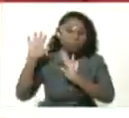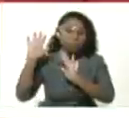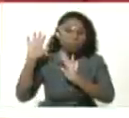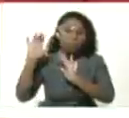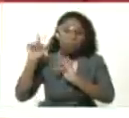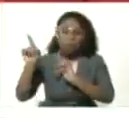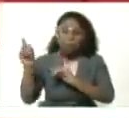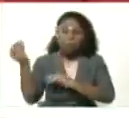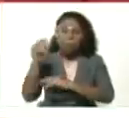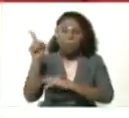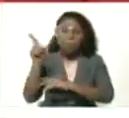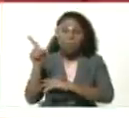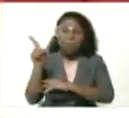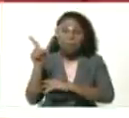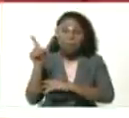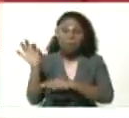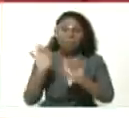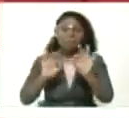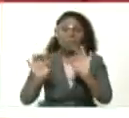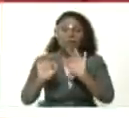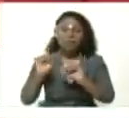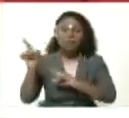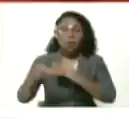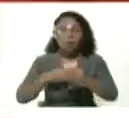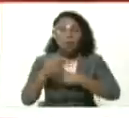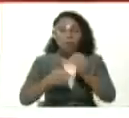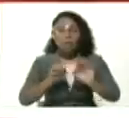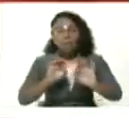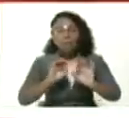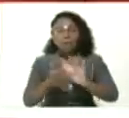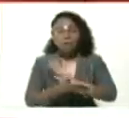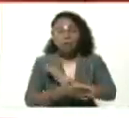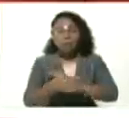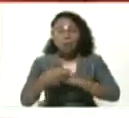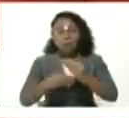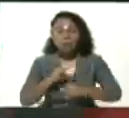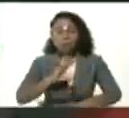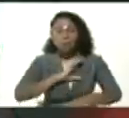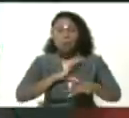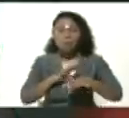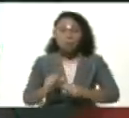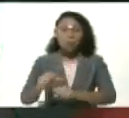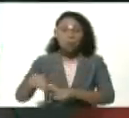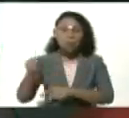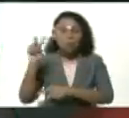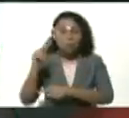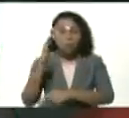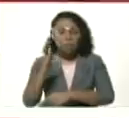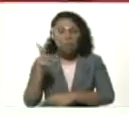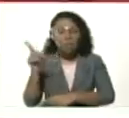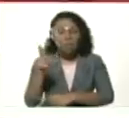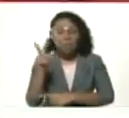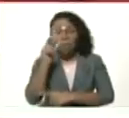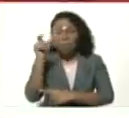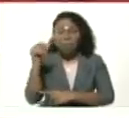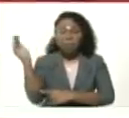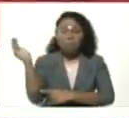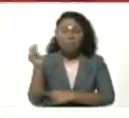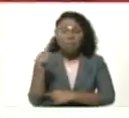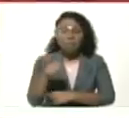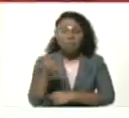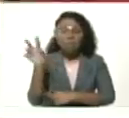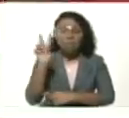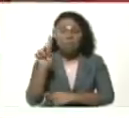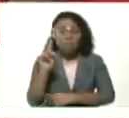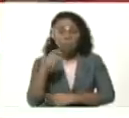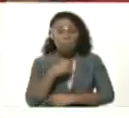uno más de esa comparsa que ellos tenían preparados para tomar Venezuela, donde ese caballero iba a venir a Venezuela como